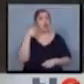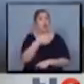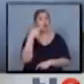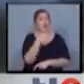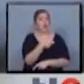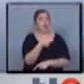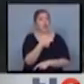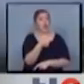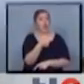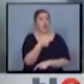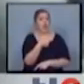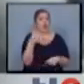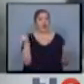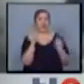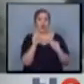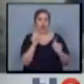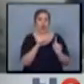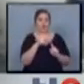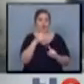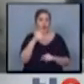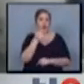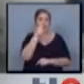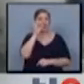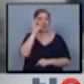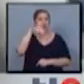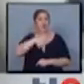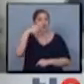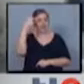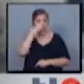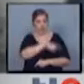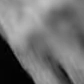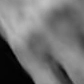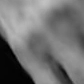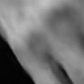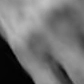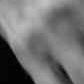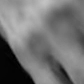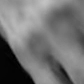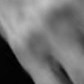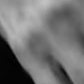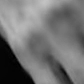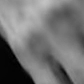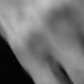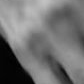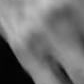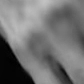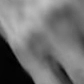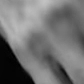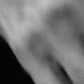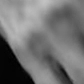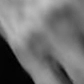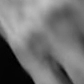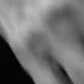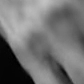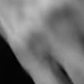puestero no pertenece al ADN de Santiago Maldonado. En las pericias que arrojaron que